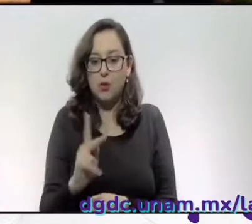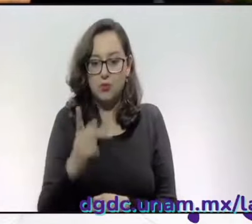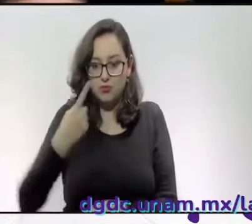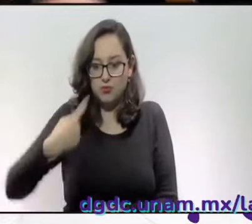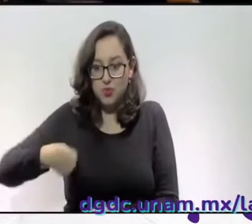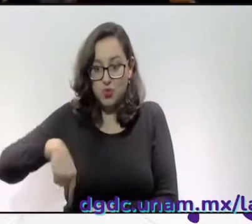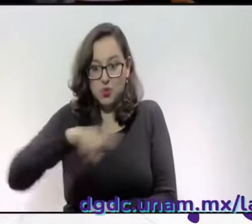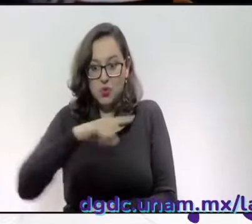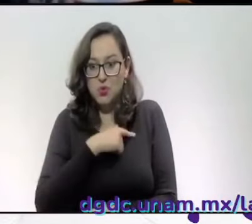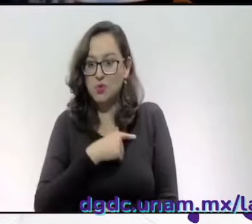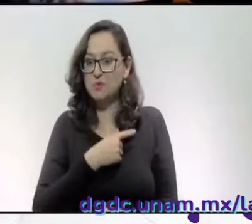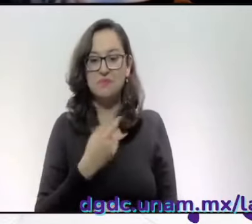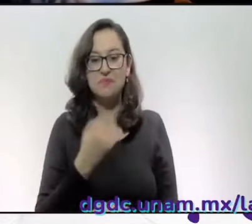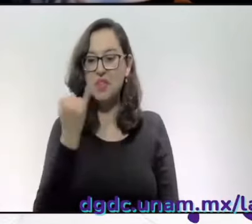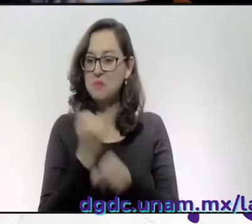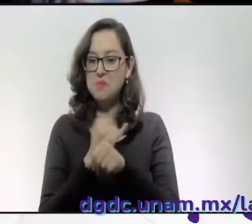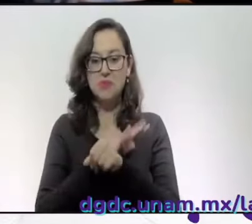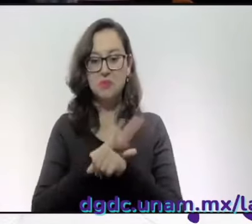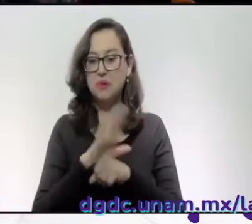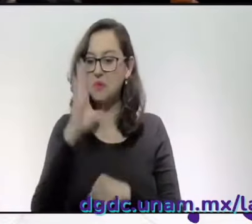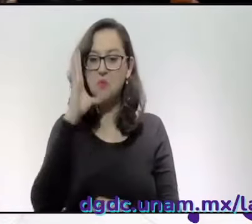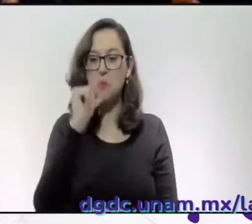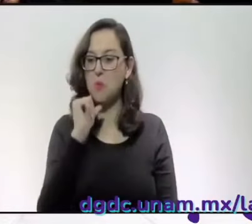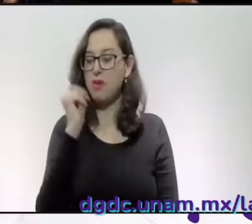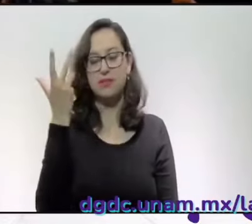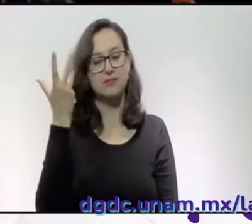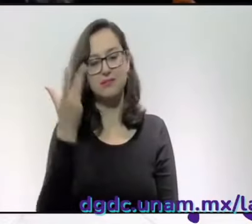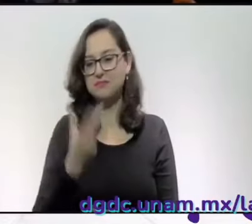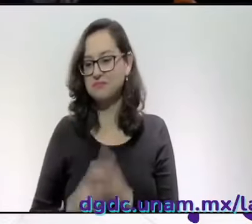nosotros no puede escapar de un agujero negro así, no.